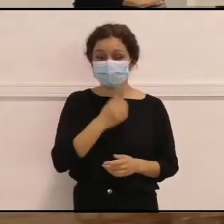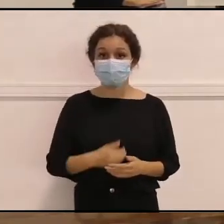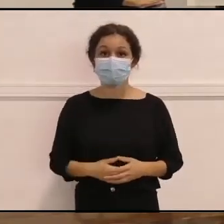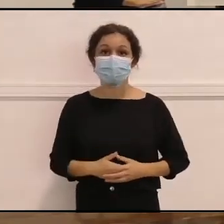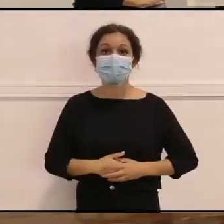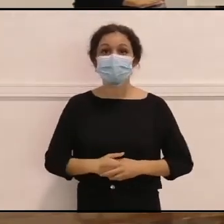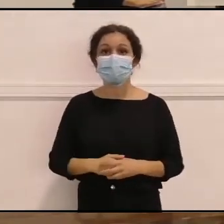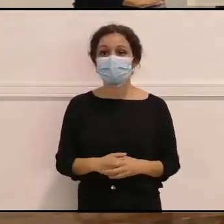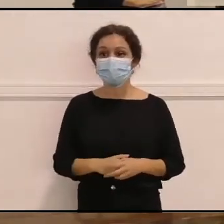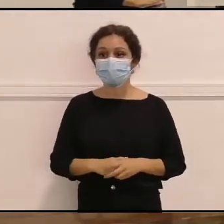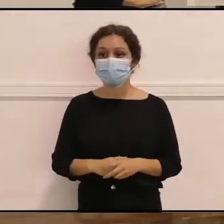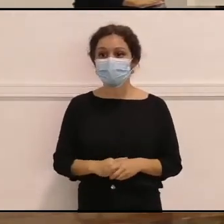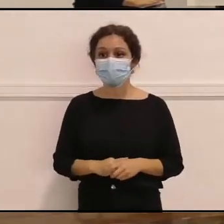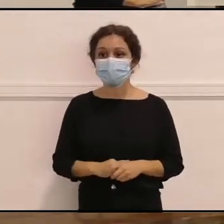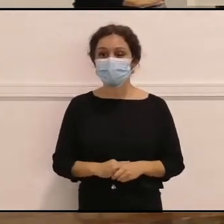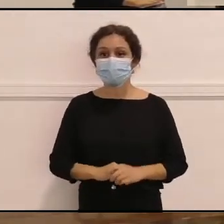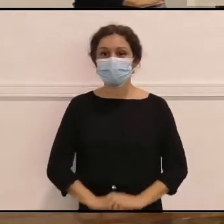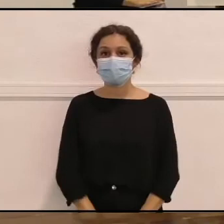Bueno,